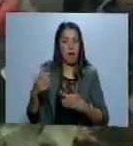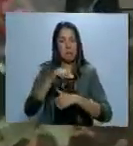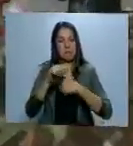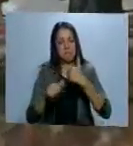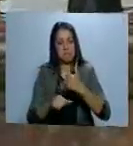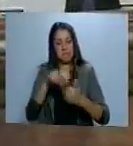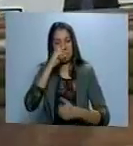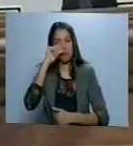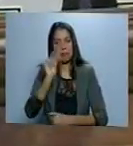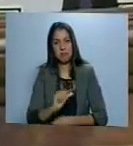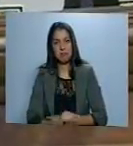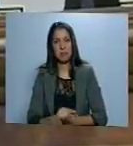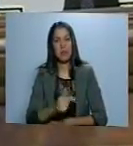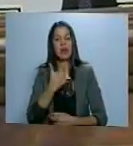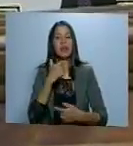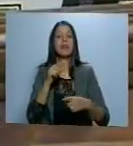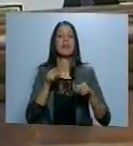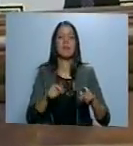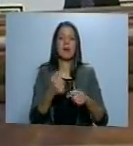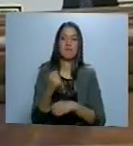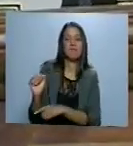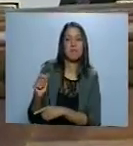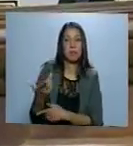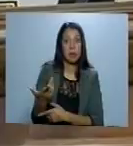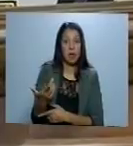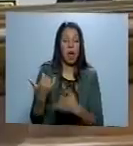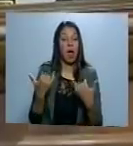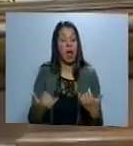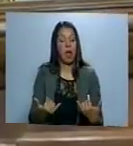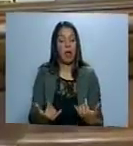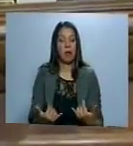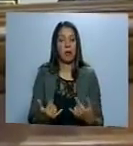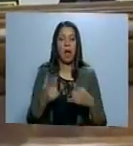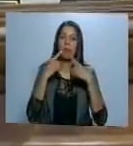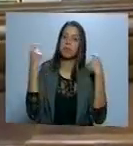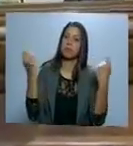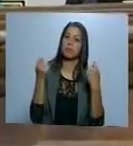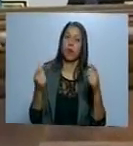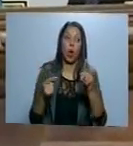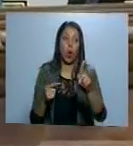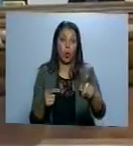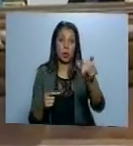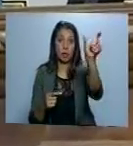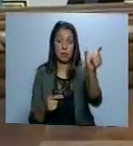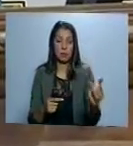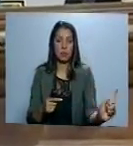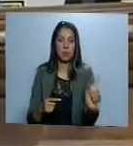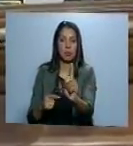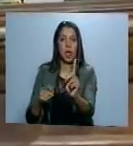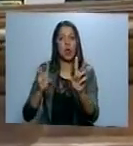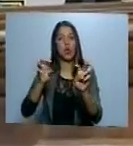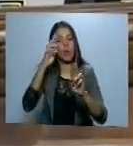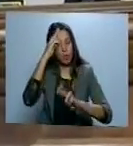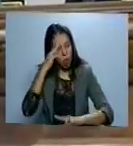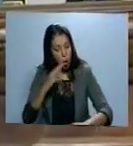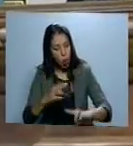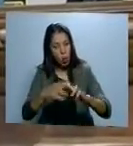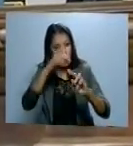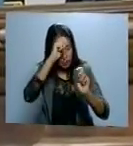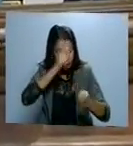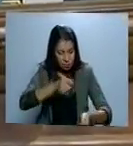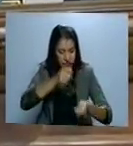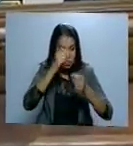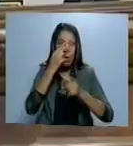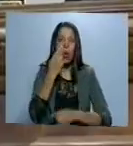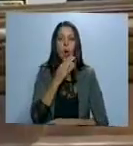poder constituyente originario. Merece usted, distinguido gobernador, nuestro máximo reconocimiento y nuestro